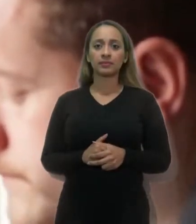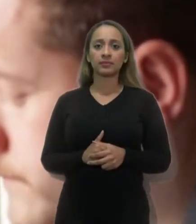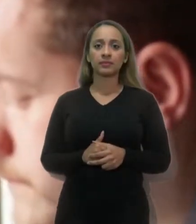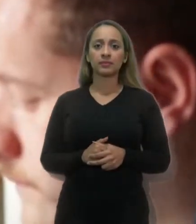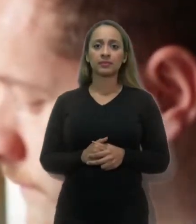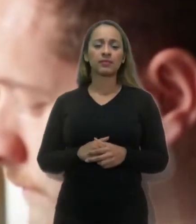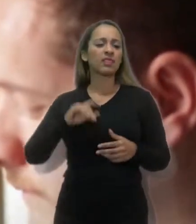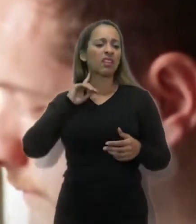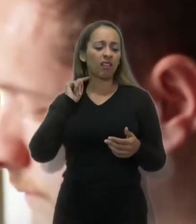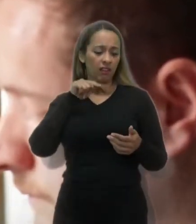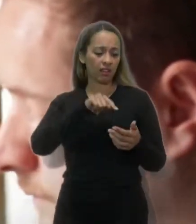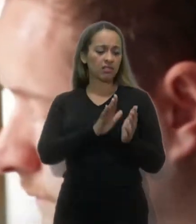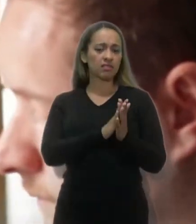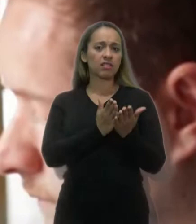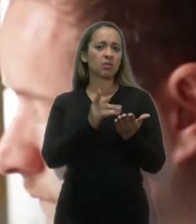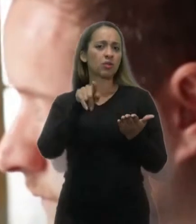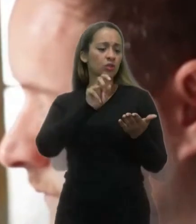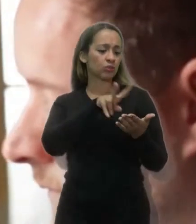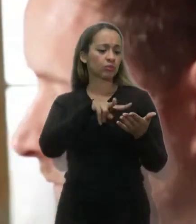¿Qué es ese libro que estás leyendo, mi amor?